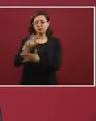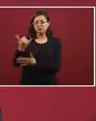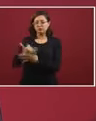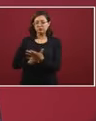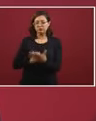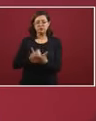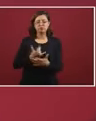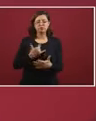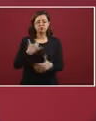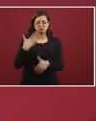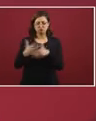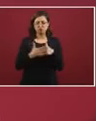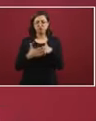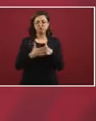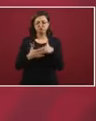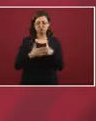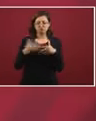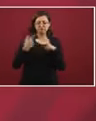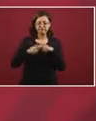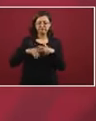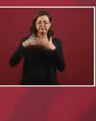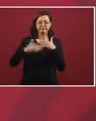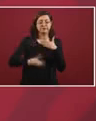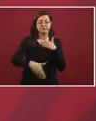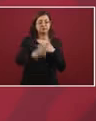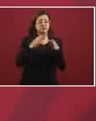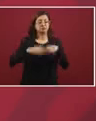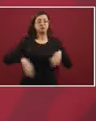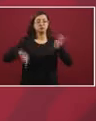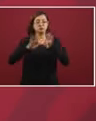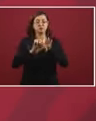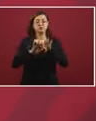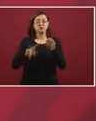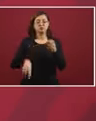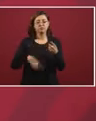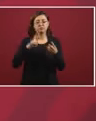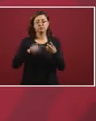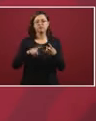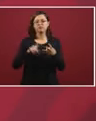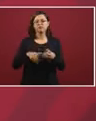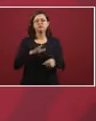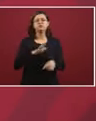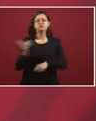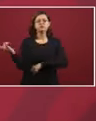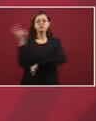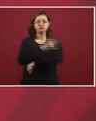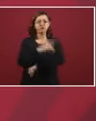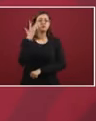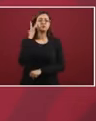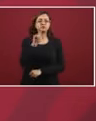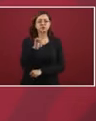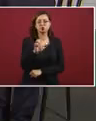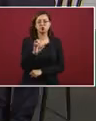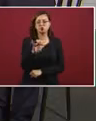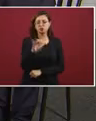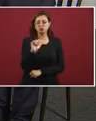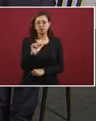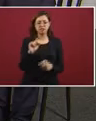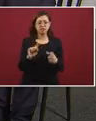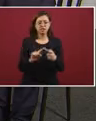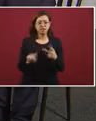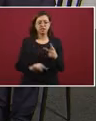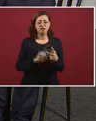en proceso, tres proyectos importantes: el aeropuerto de Santa Lucía, la